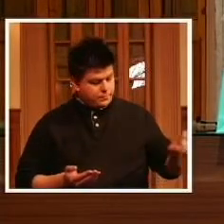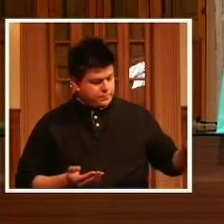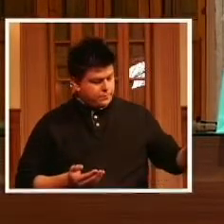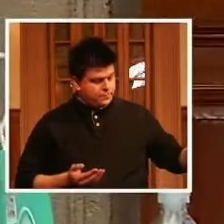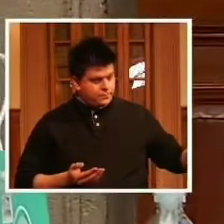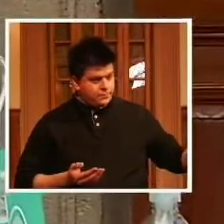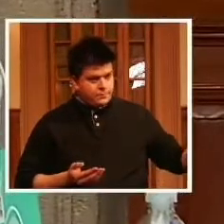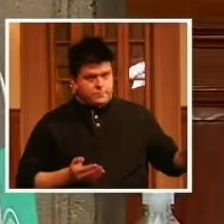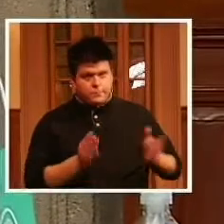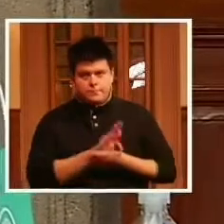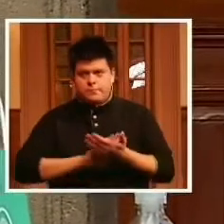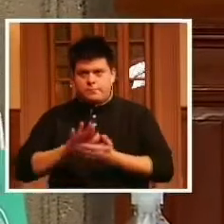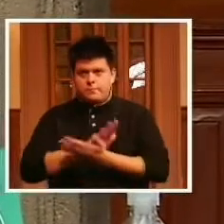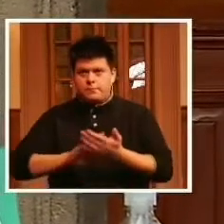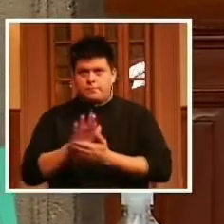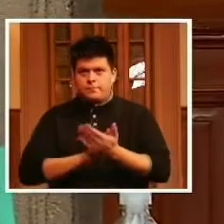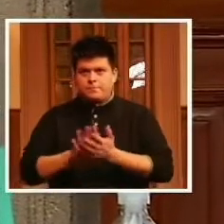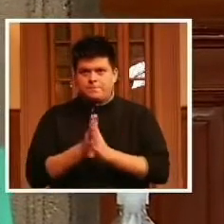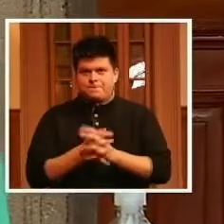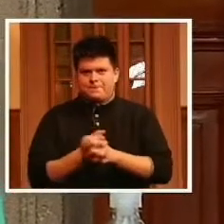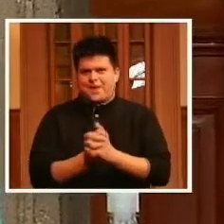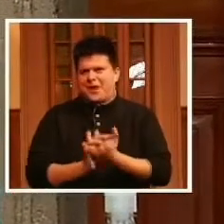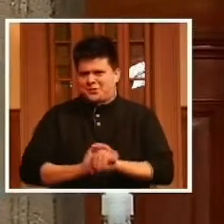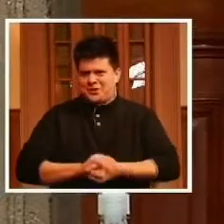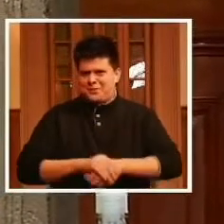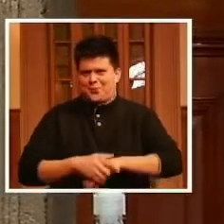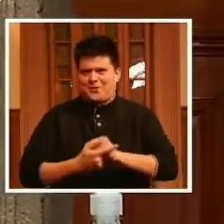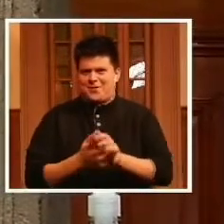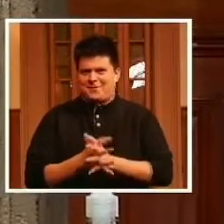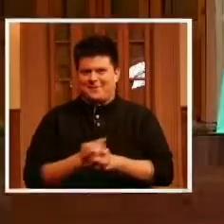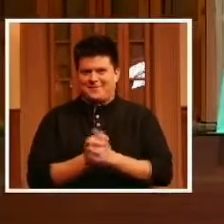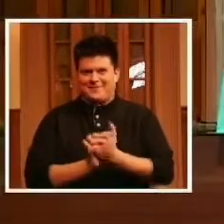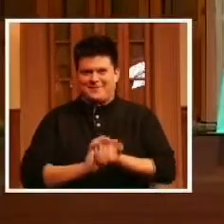maricruz gutiérrez noticias 28